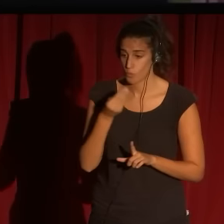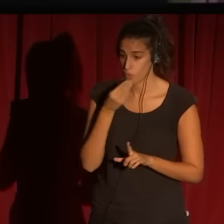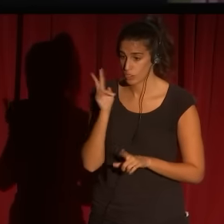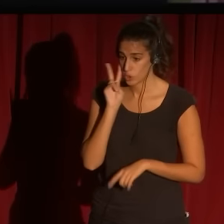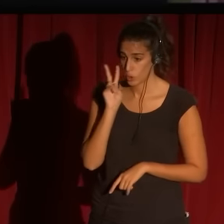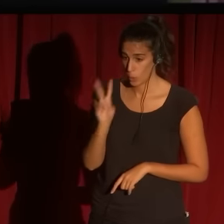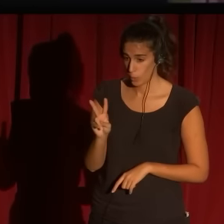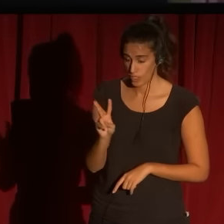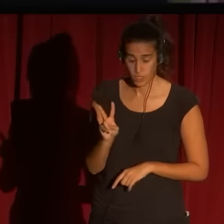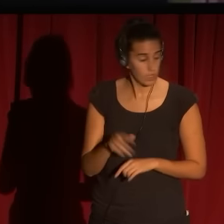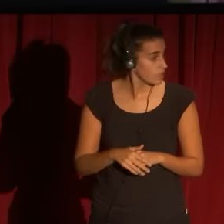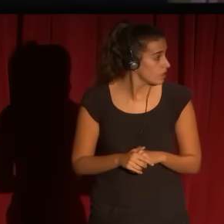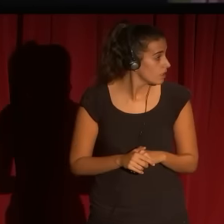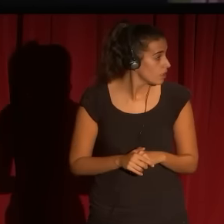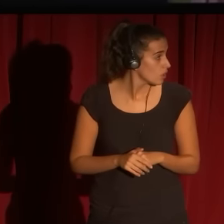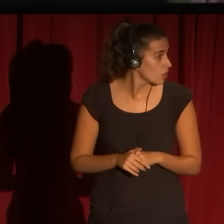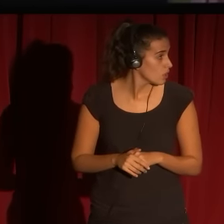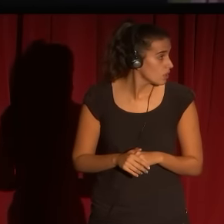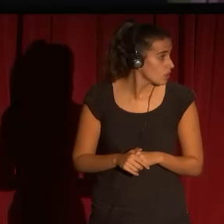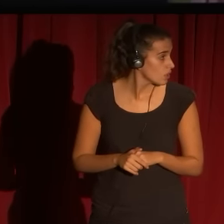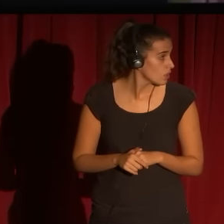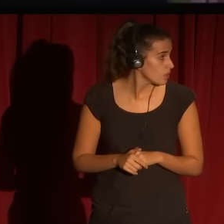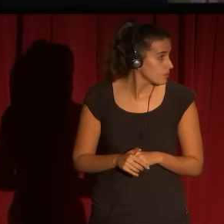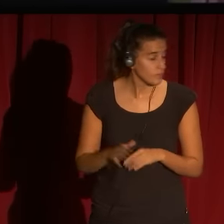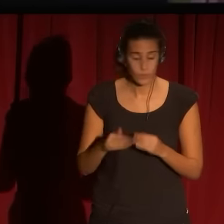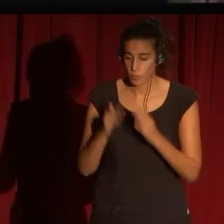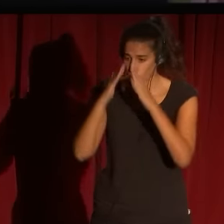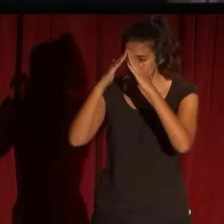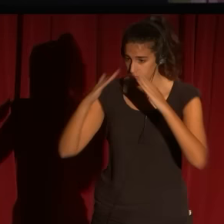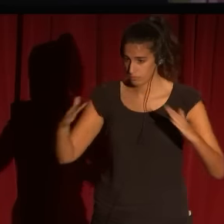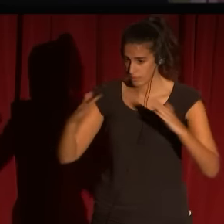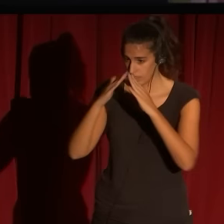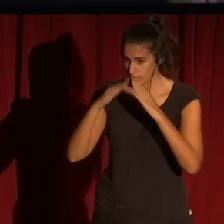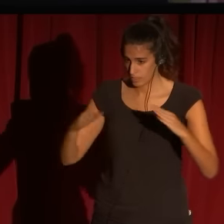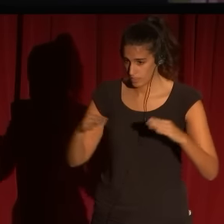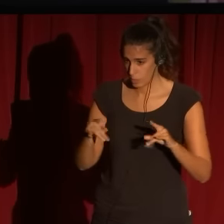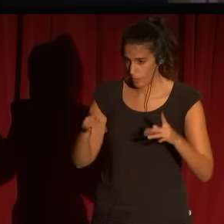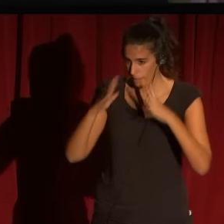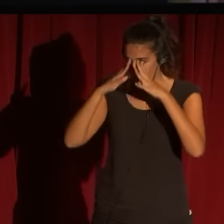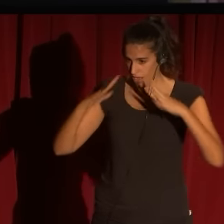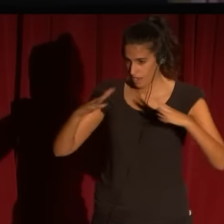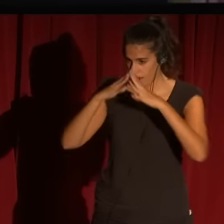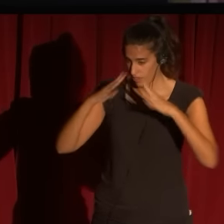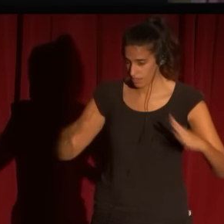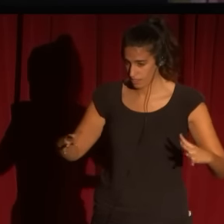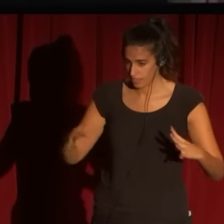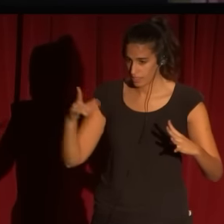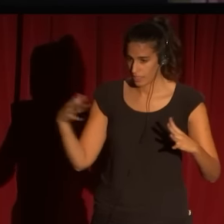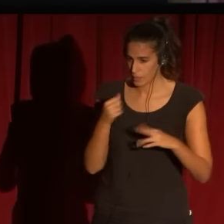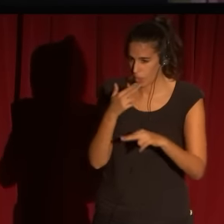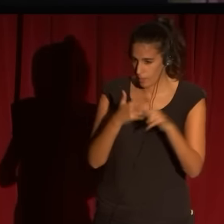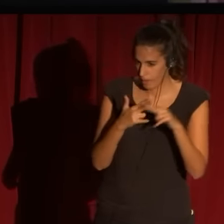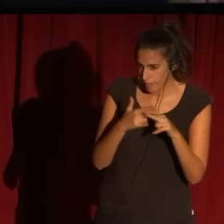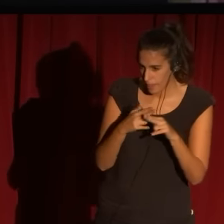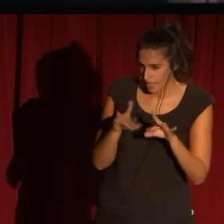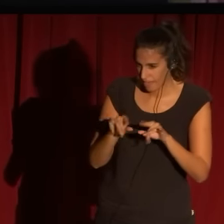toda la la insistencia en la materialidad podemos decir del chamizo en la paja que cubre que cubre el tejado en toda la madera en